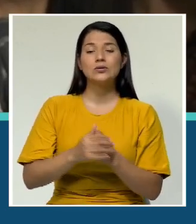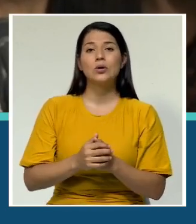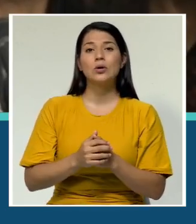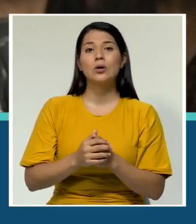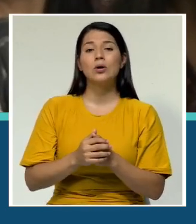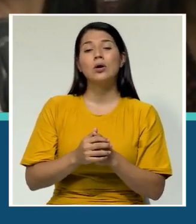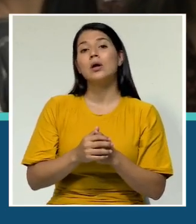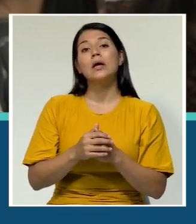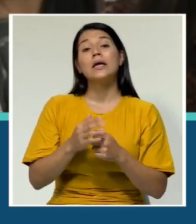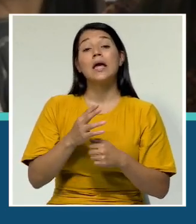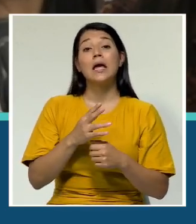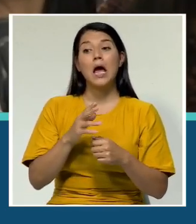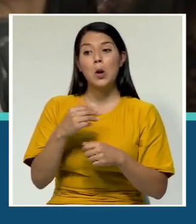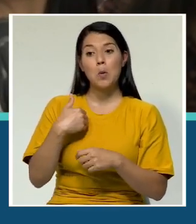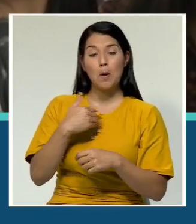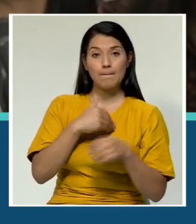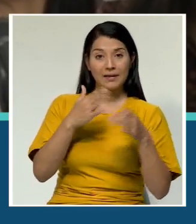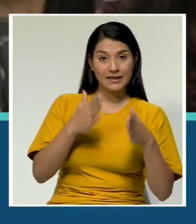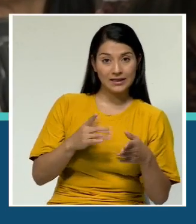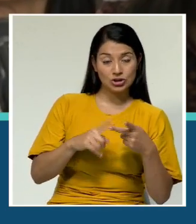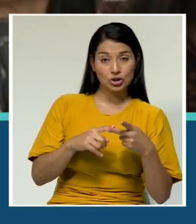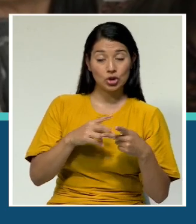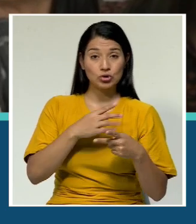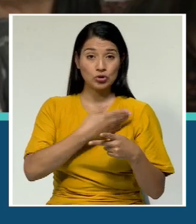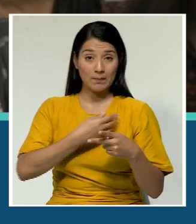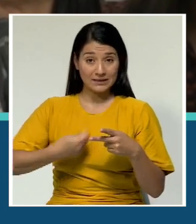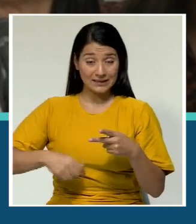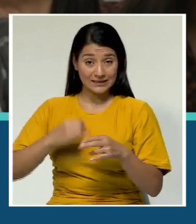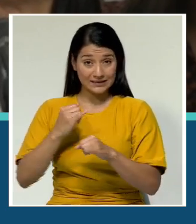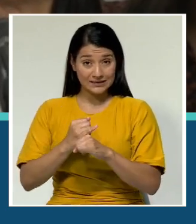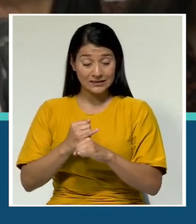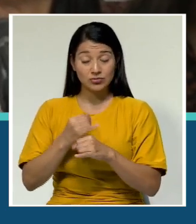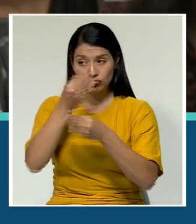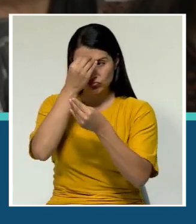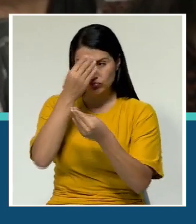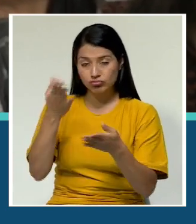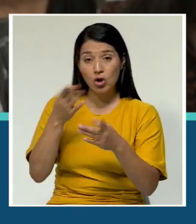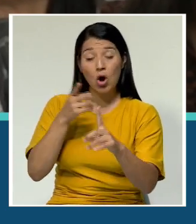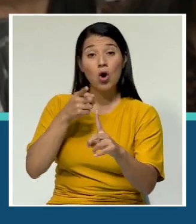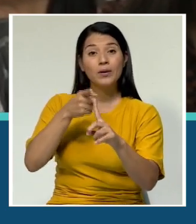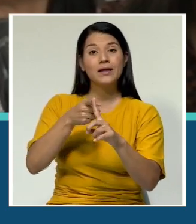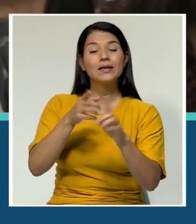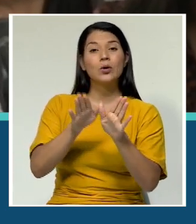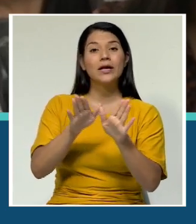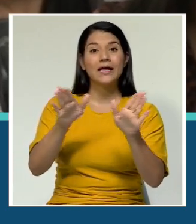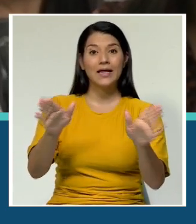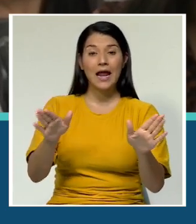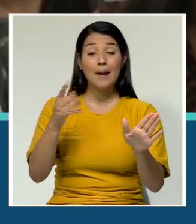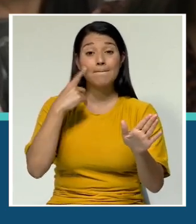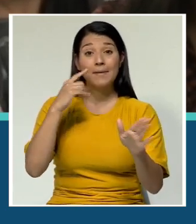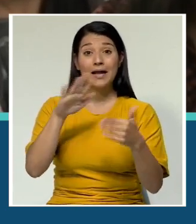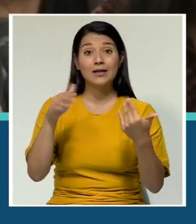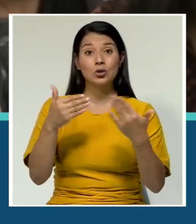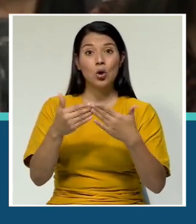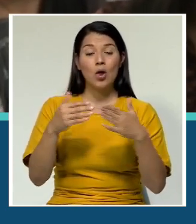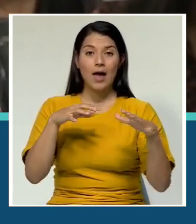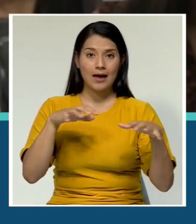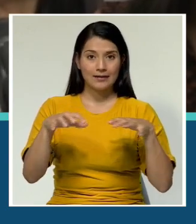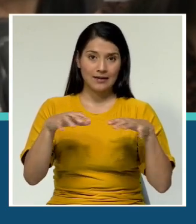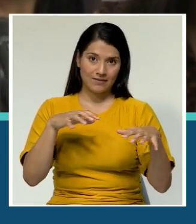desarrolló esta reunión. Veamos. El mensaje muy sencillo: cuáles, a los jerarcas de mi parte, cuáles son